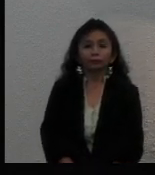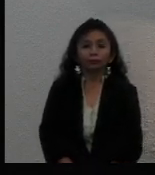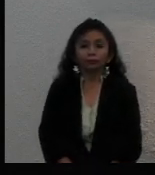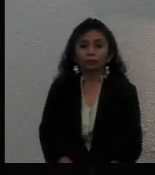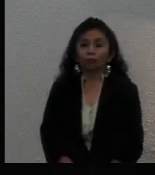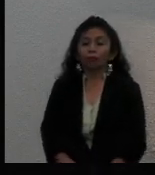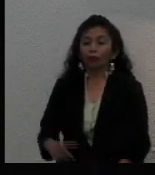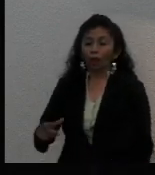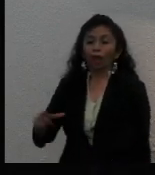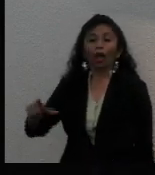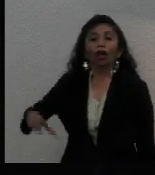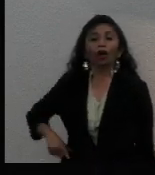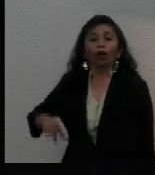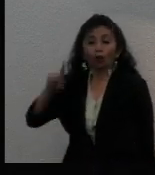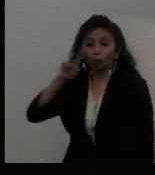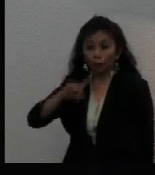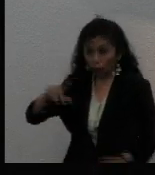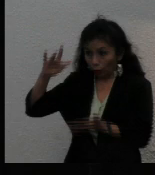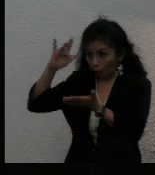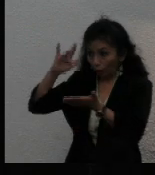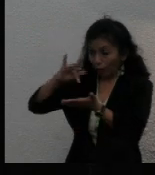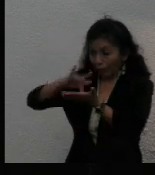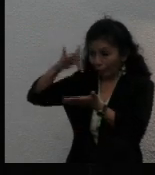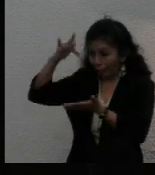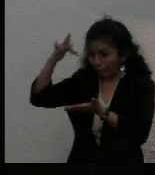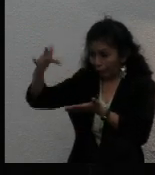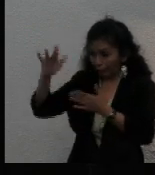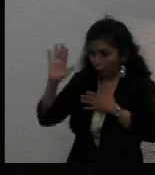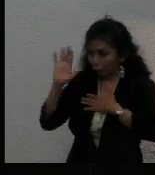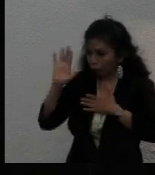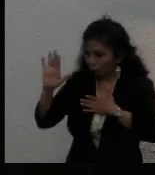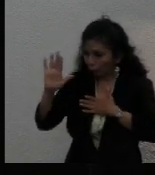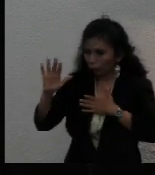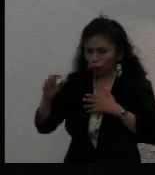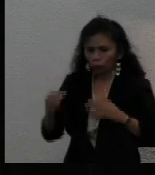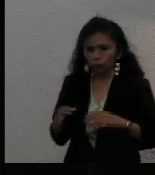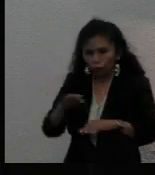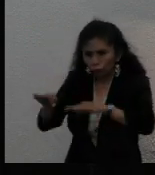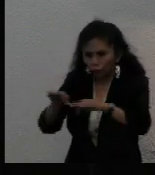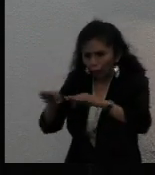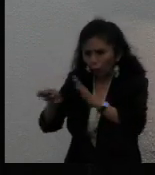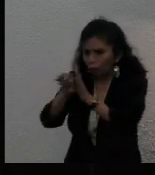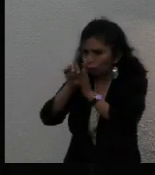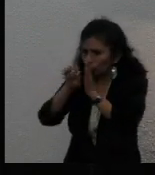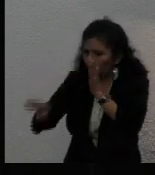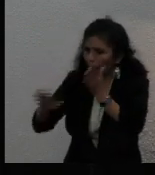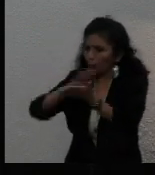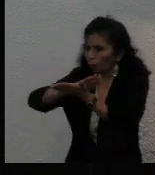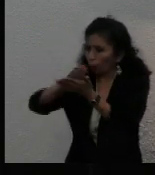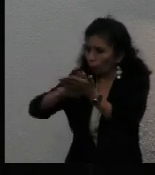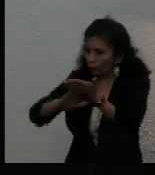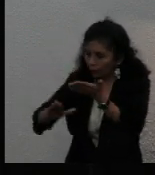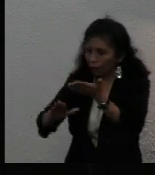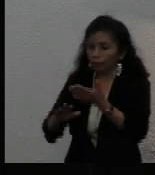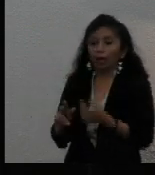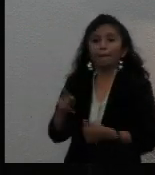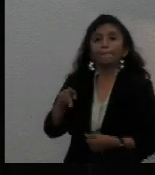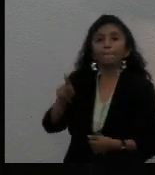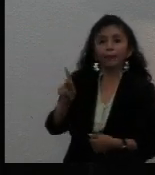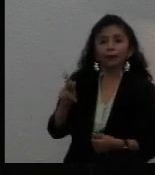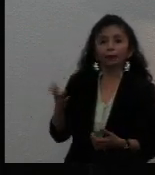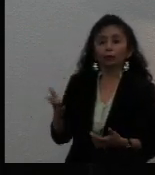Señora gobernadora, gracias por su compromiso, por su entrega, por su ejemplo de humildad y trabajo, pero sobre